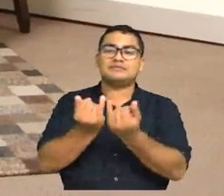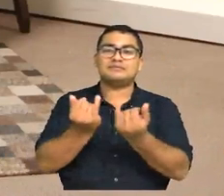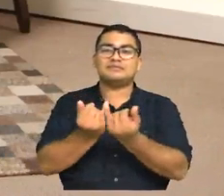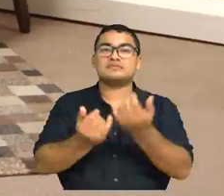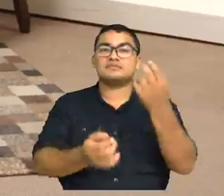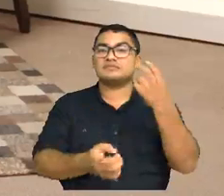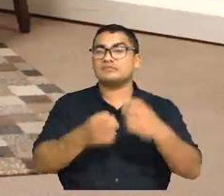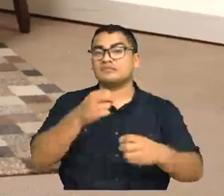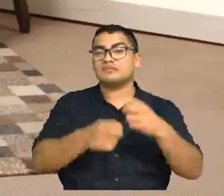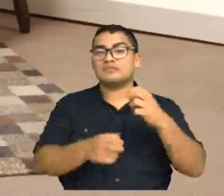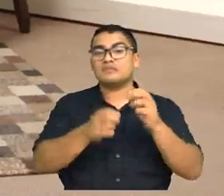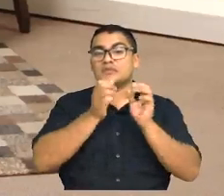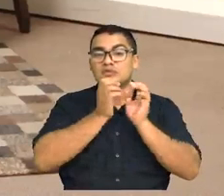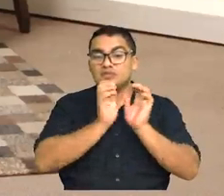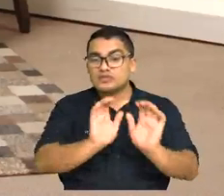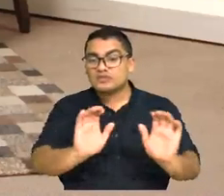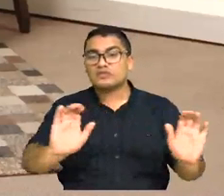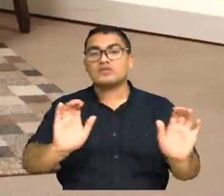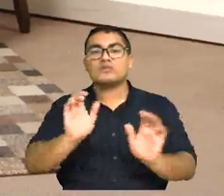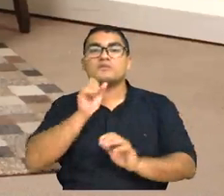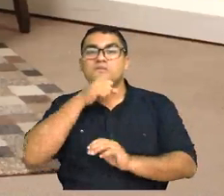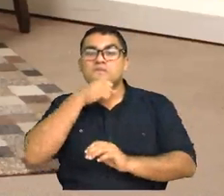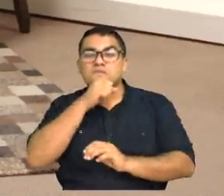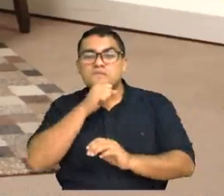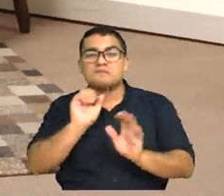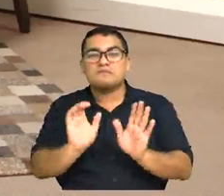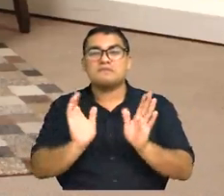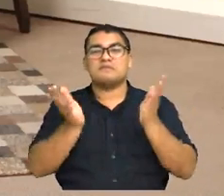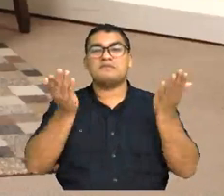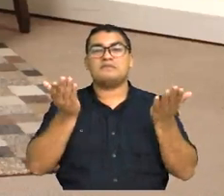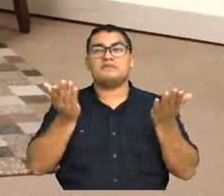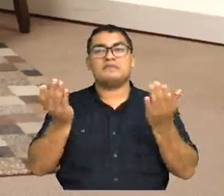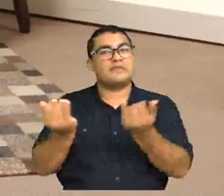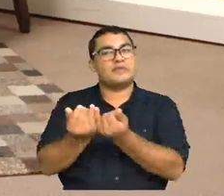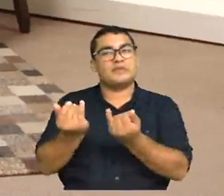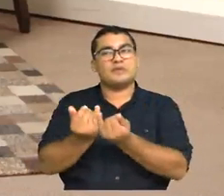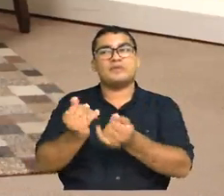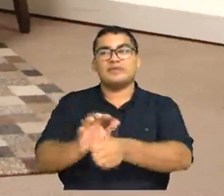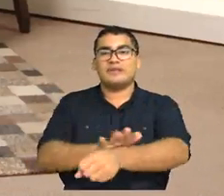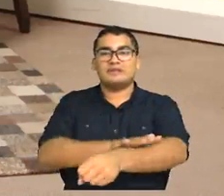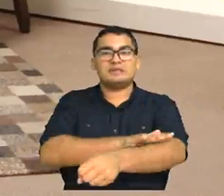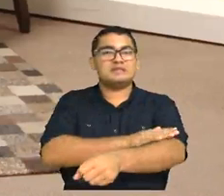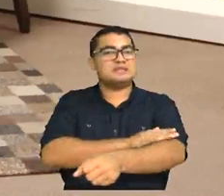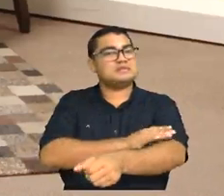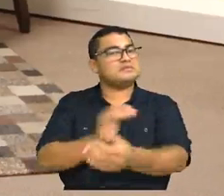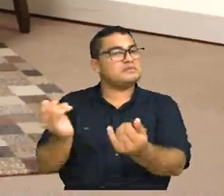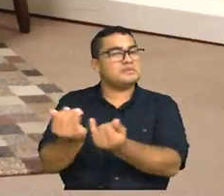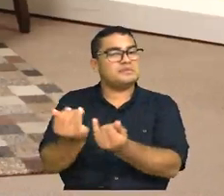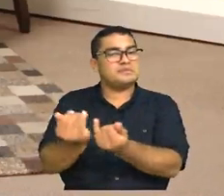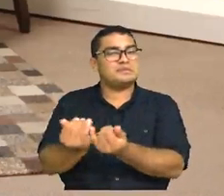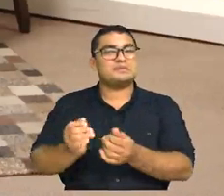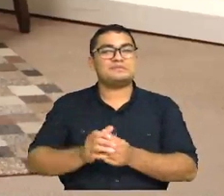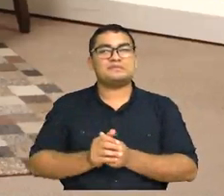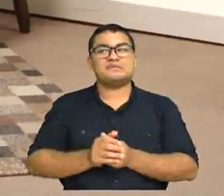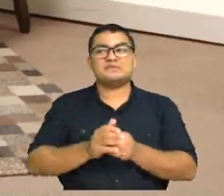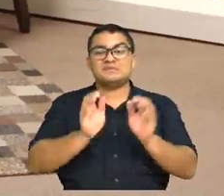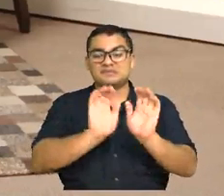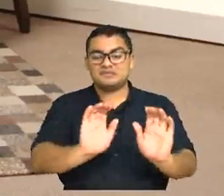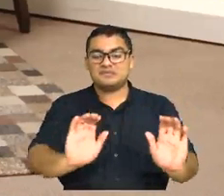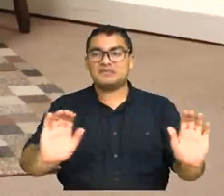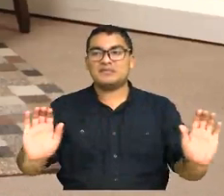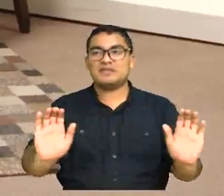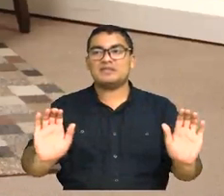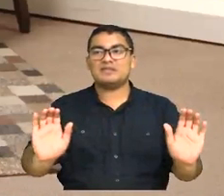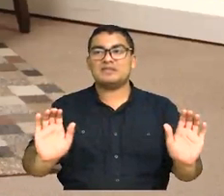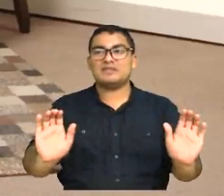principalmente a las edades extremas, niños y adultos. Los síntomas son iguales, no varían para ambos. Sí, igual. En los niños